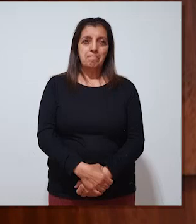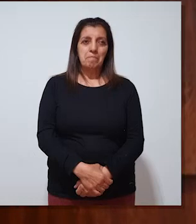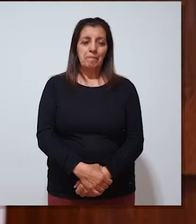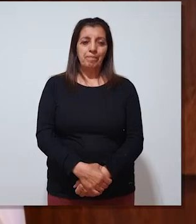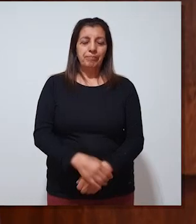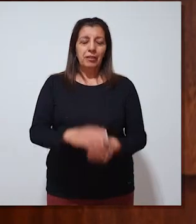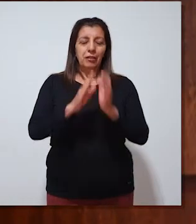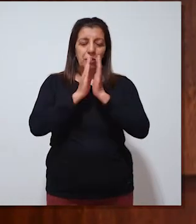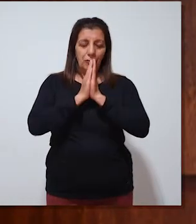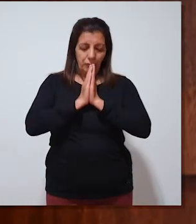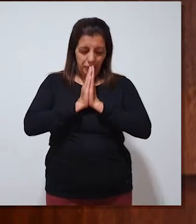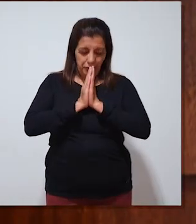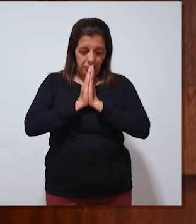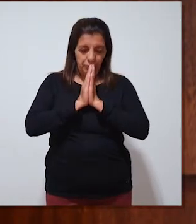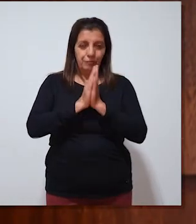Oremos.